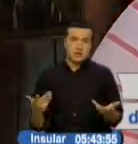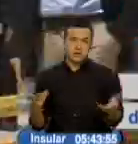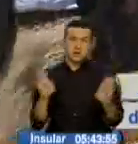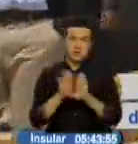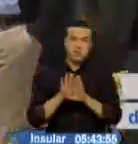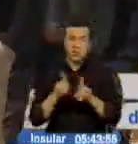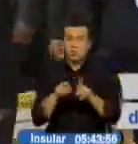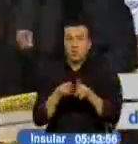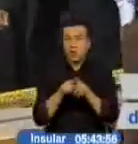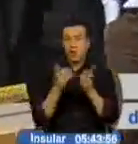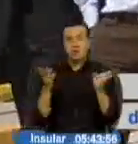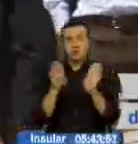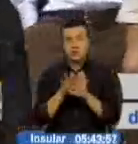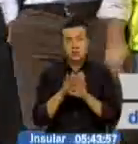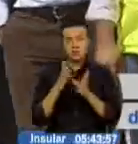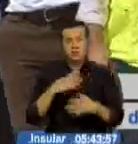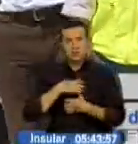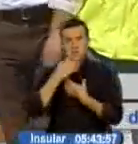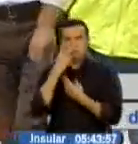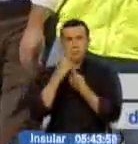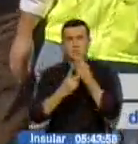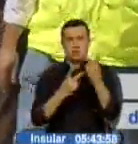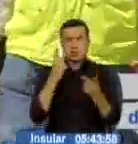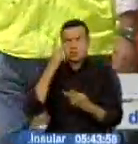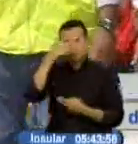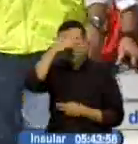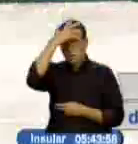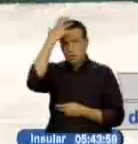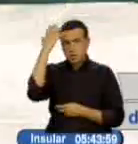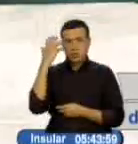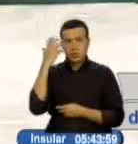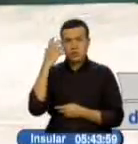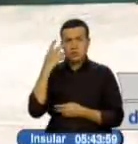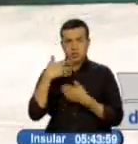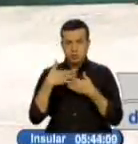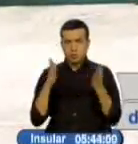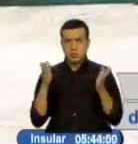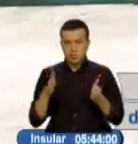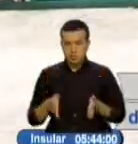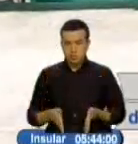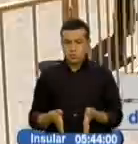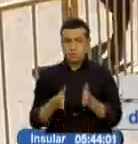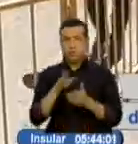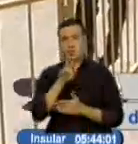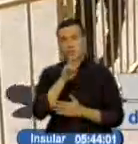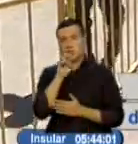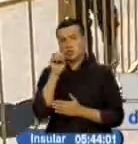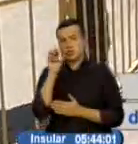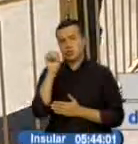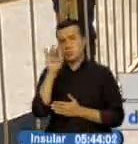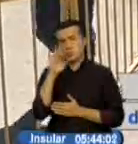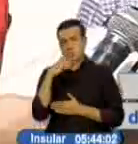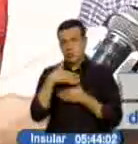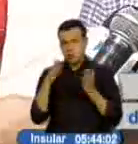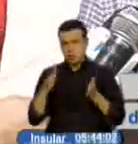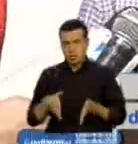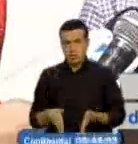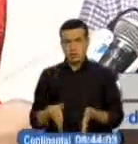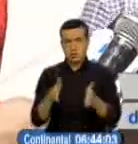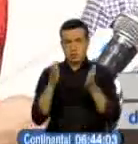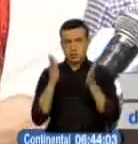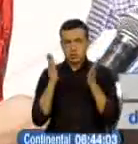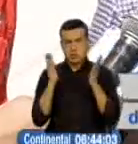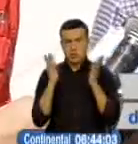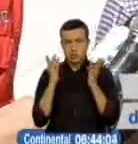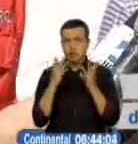cerrado. El reclamo se dio en medio de la visita del alcalde Mauricio Rodas para la reapertura de un tramo de 200 metros de dicha avenida. Lo estamos haciendo